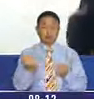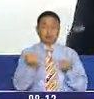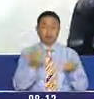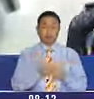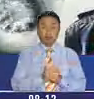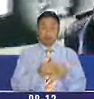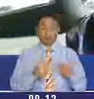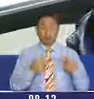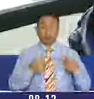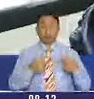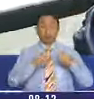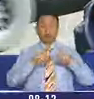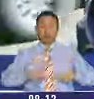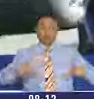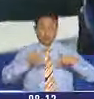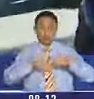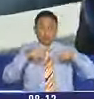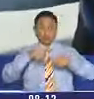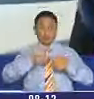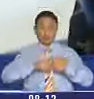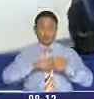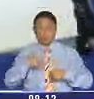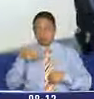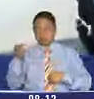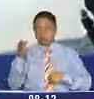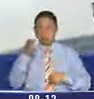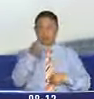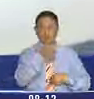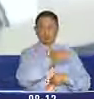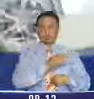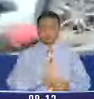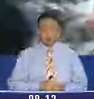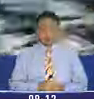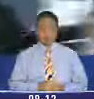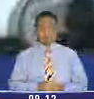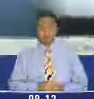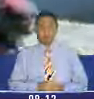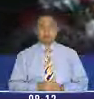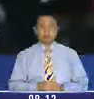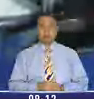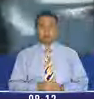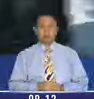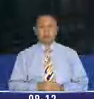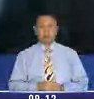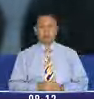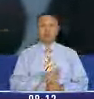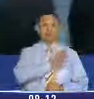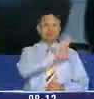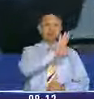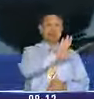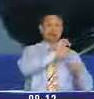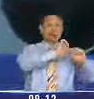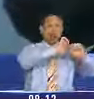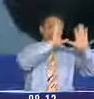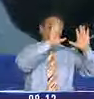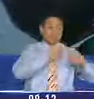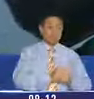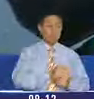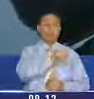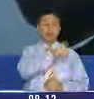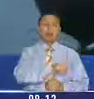todos los días en diferentes puntos del distrito. Nos encontramos desde las 5 de la mañana porque la gente